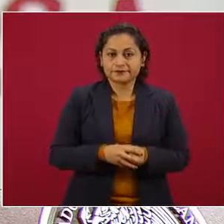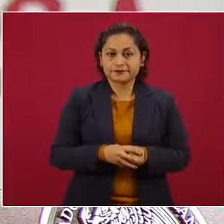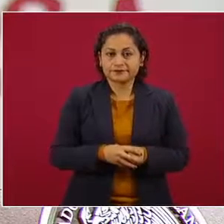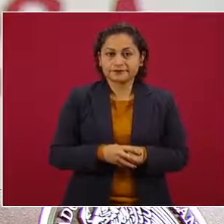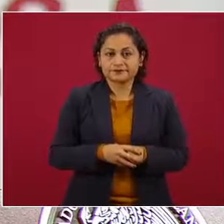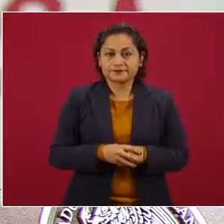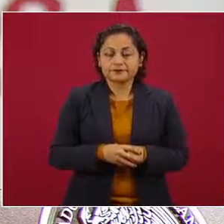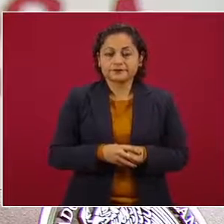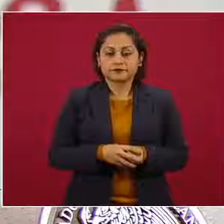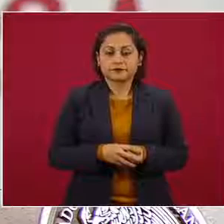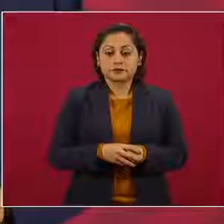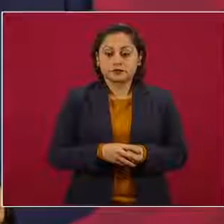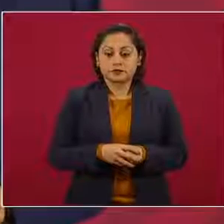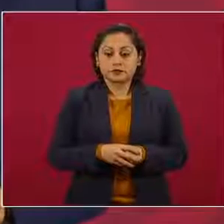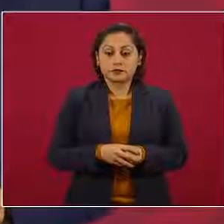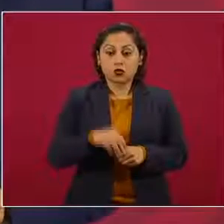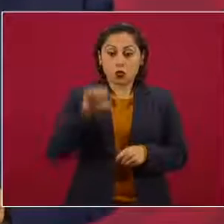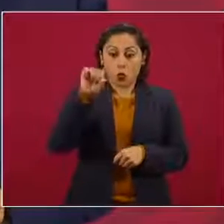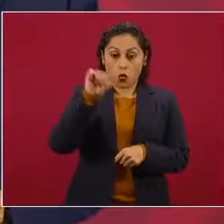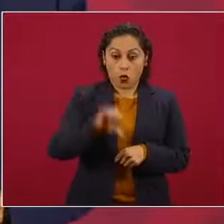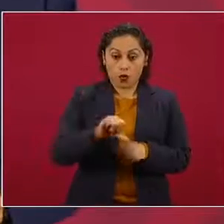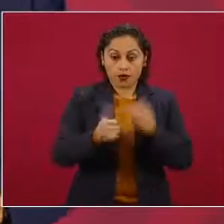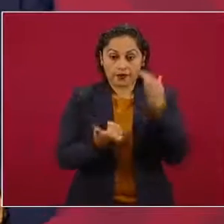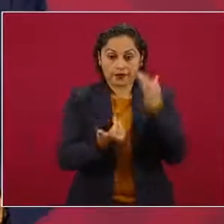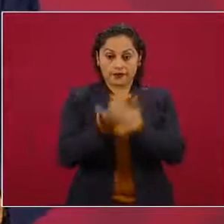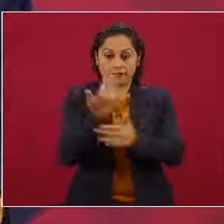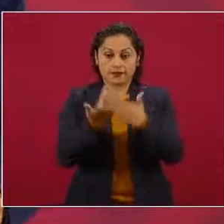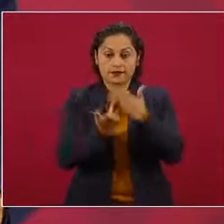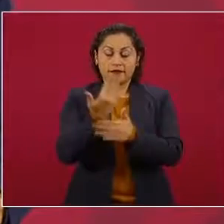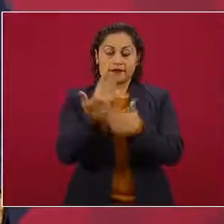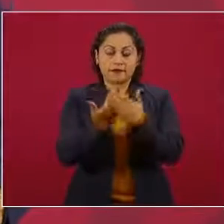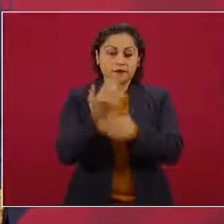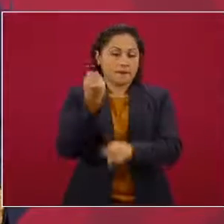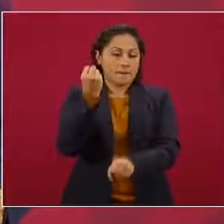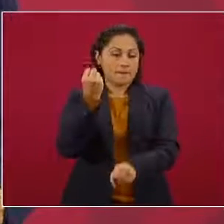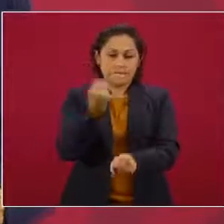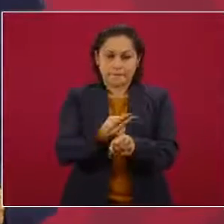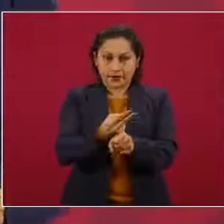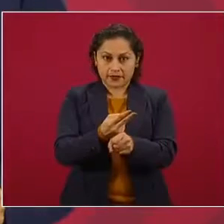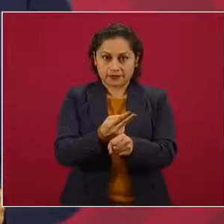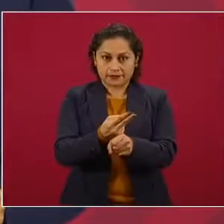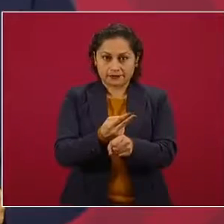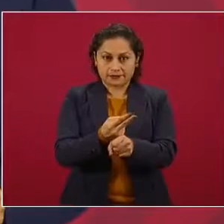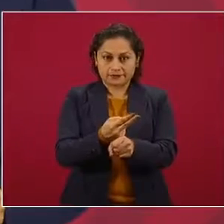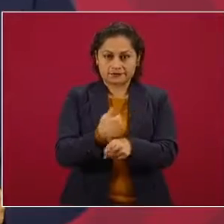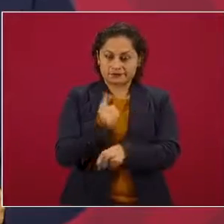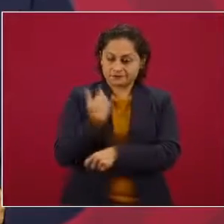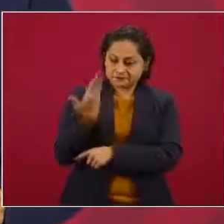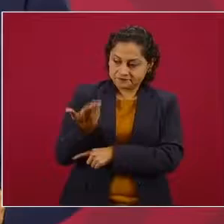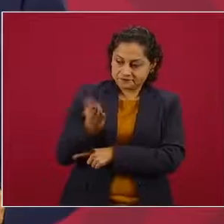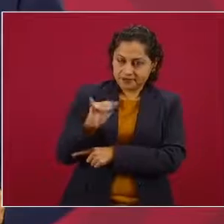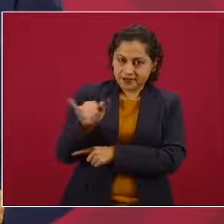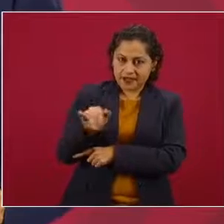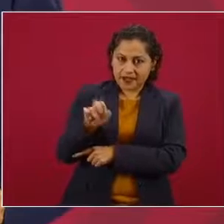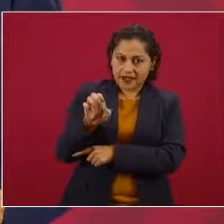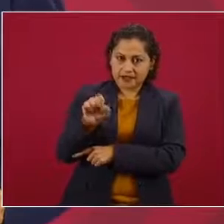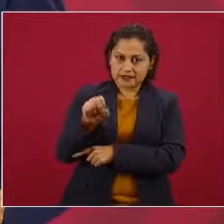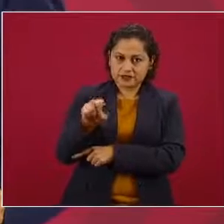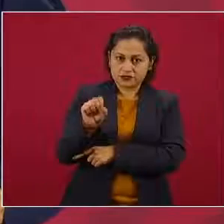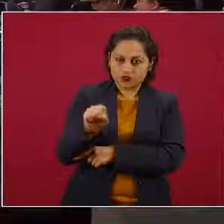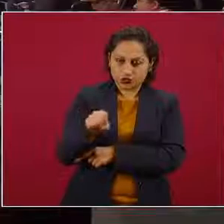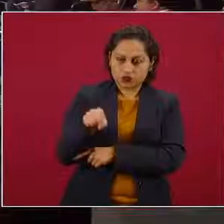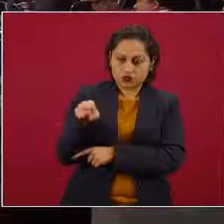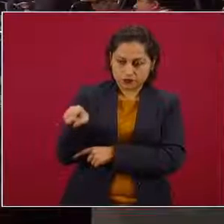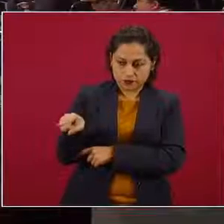Hoy temprano, y le voy a pedir a Jesús que